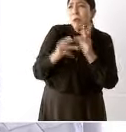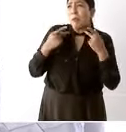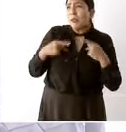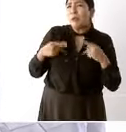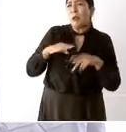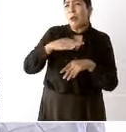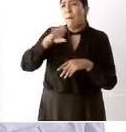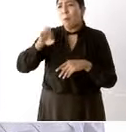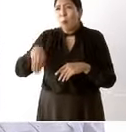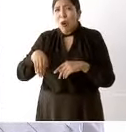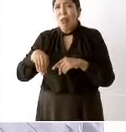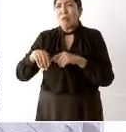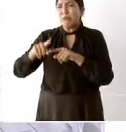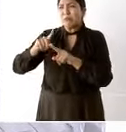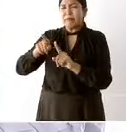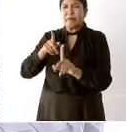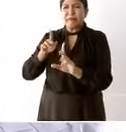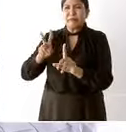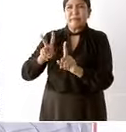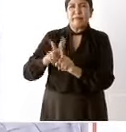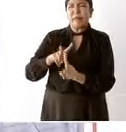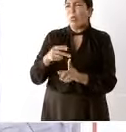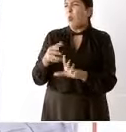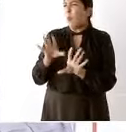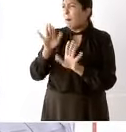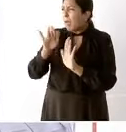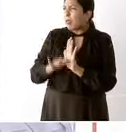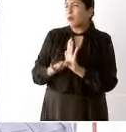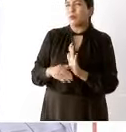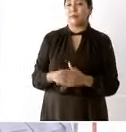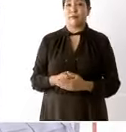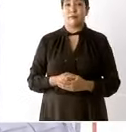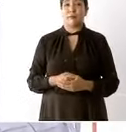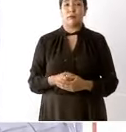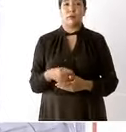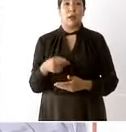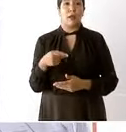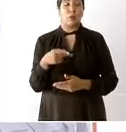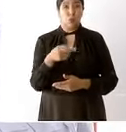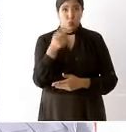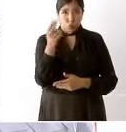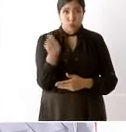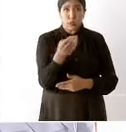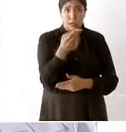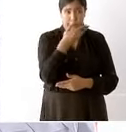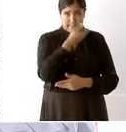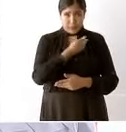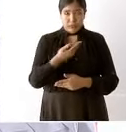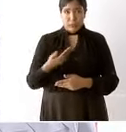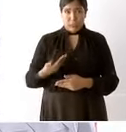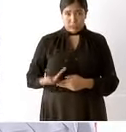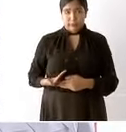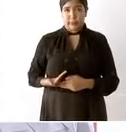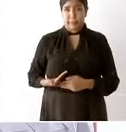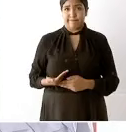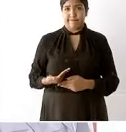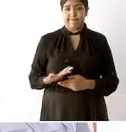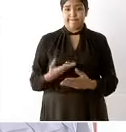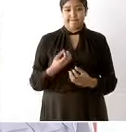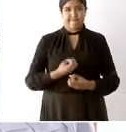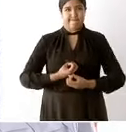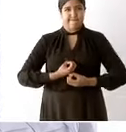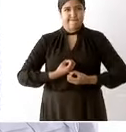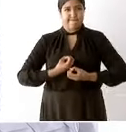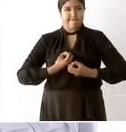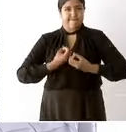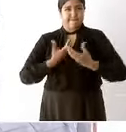Coatzacoalcos. También, presidente, a partir de que usted anunció que se iba a hacer